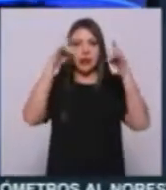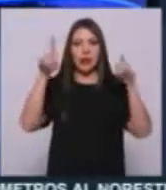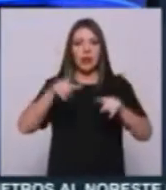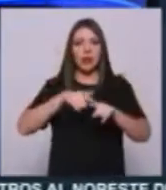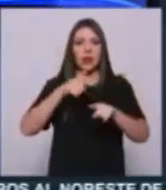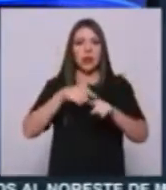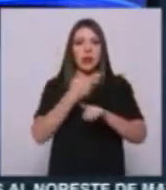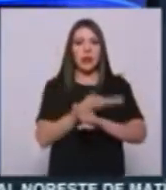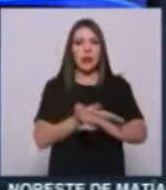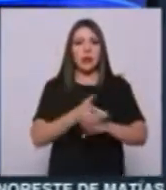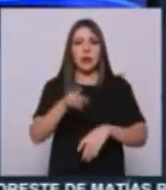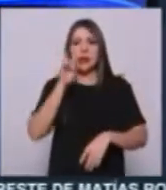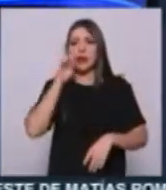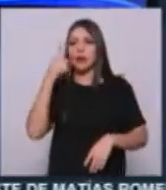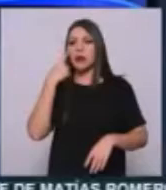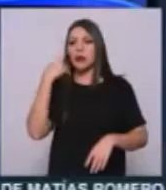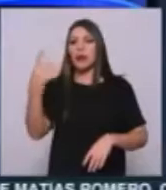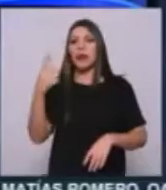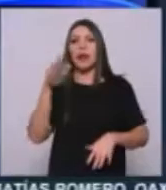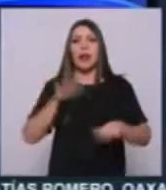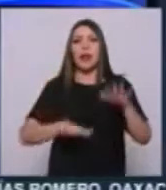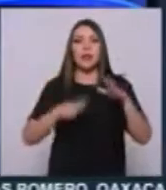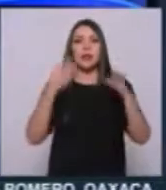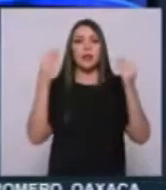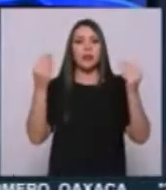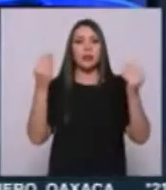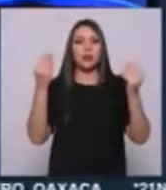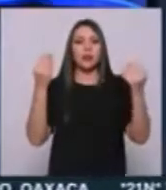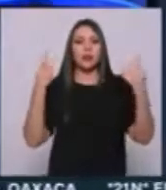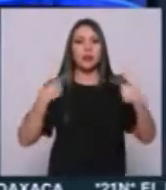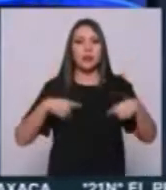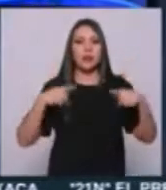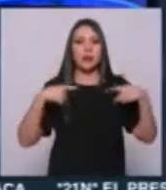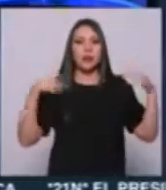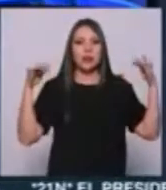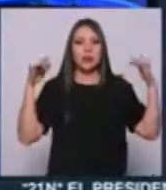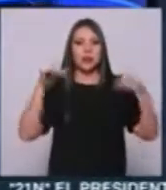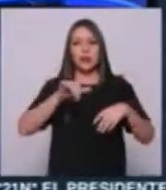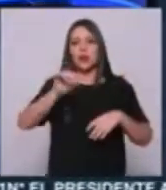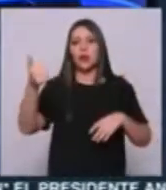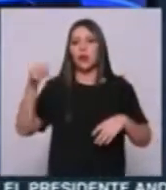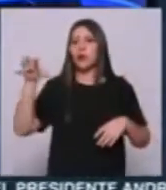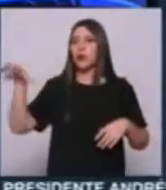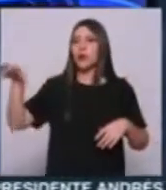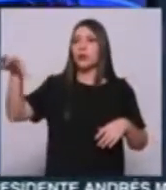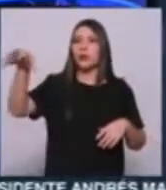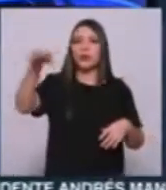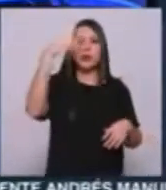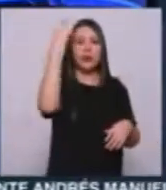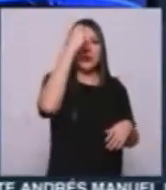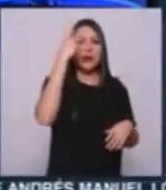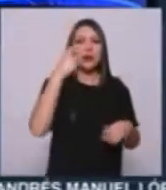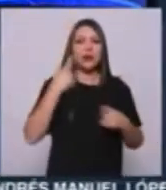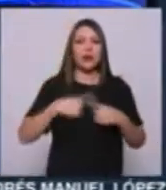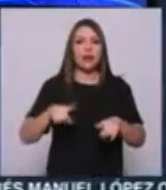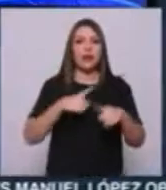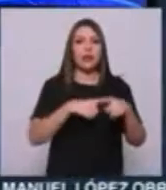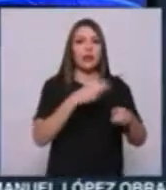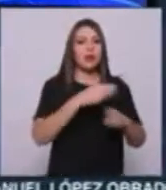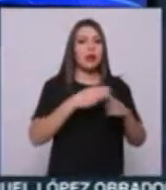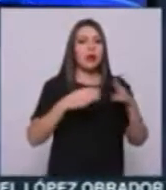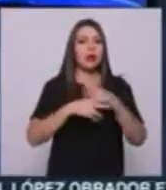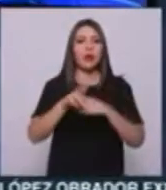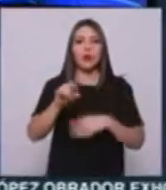ubicar, porque nos llega mucha gente a maquillar a los alrededores con materiales